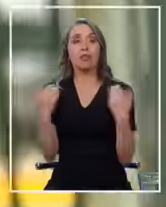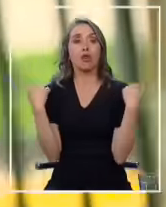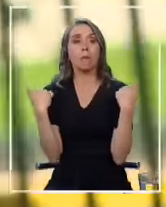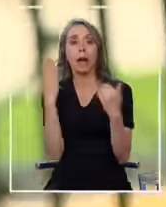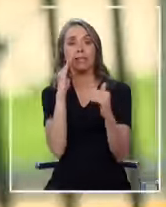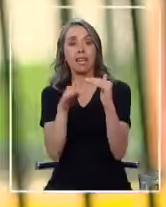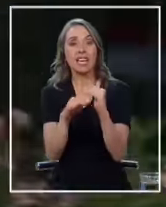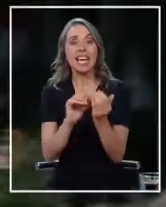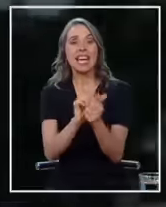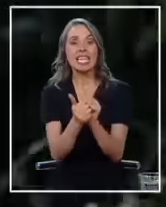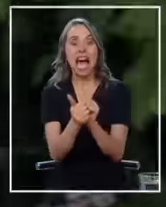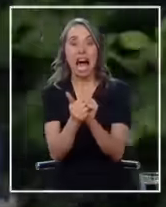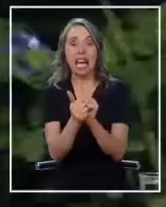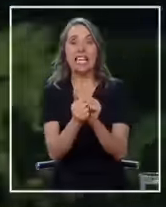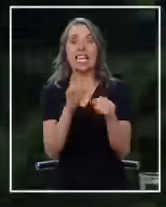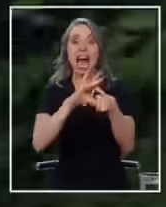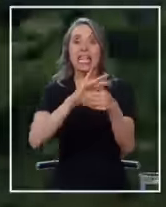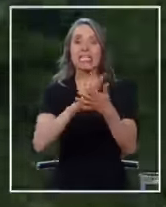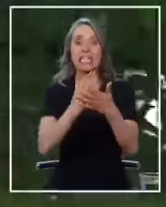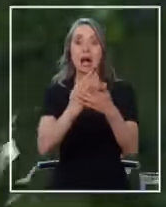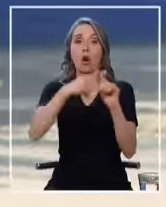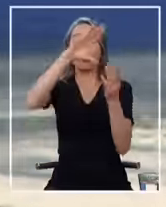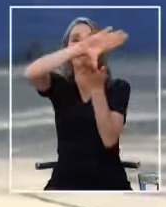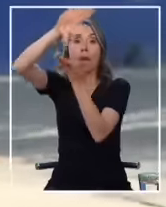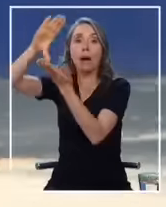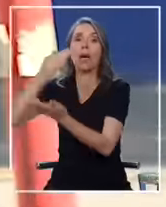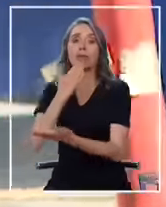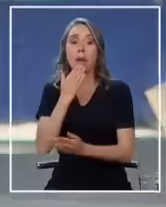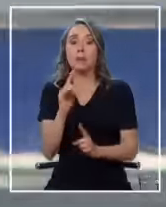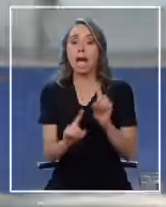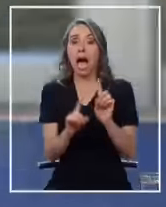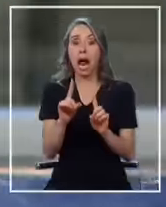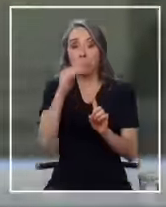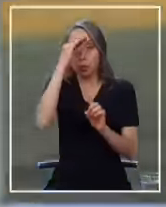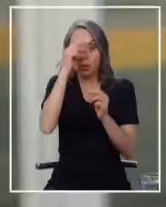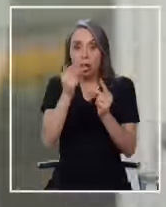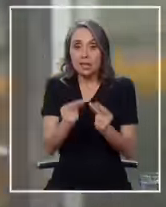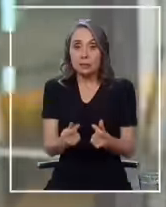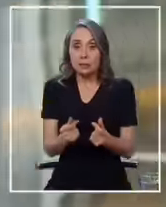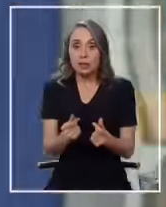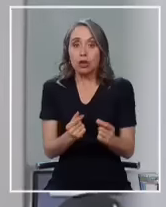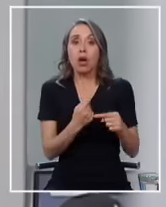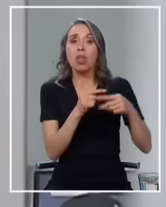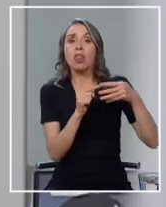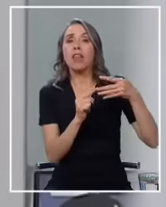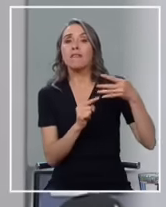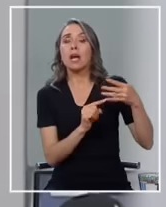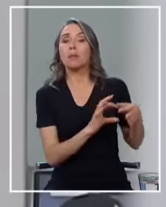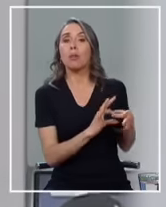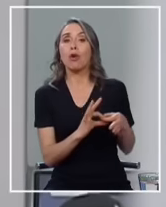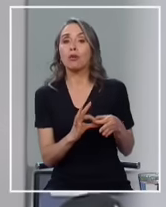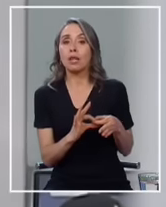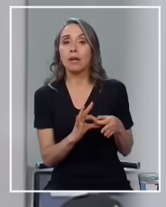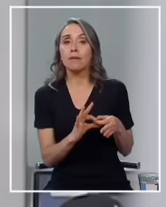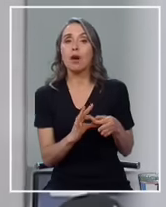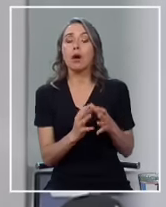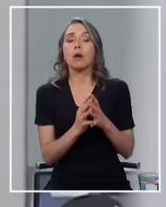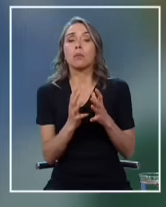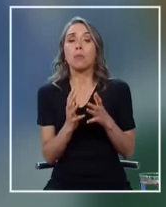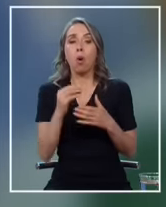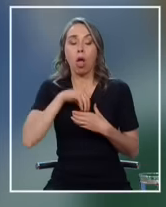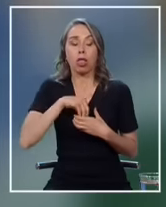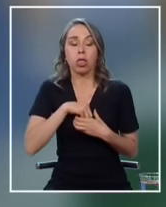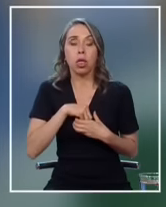de carreras de la salud se dan también en otros países. Para algunos especialistas se deben a diversos factores, entre ellos la carga